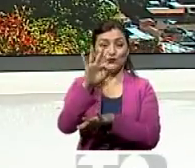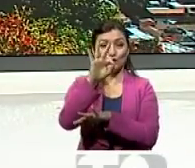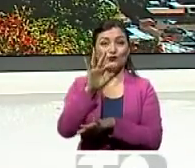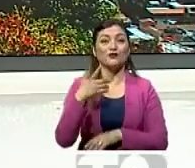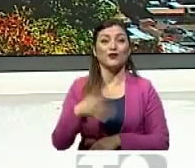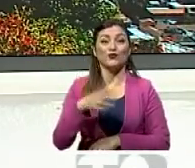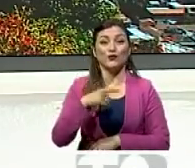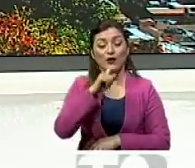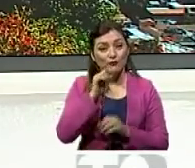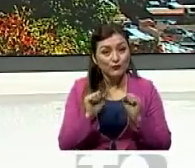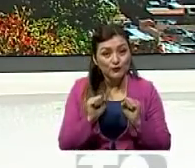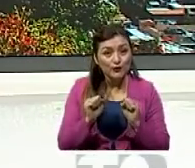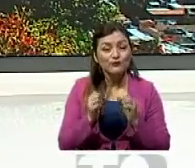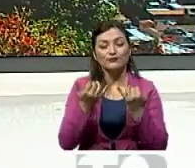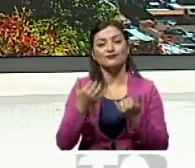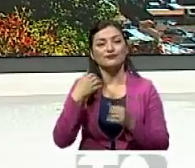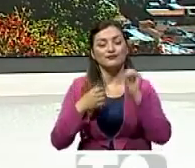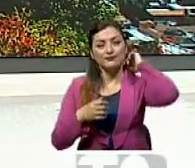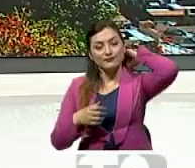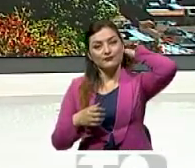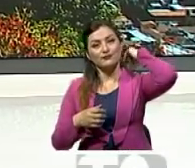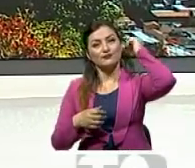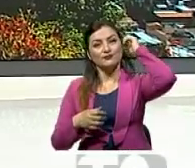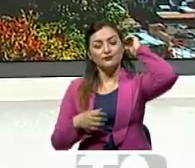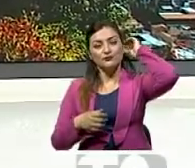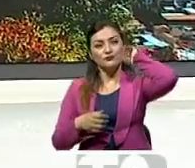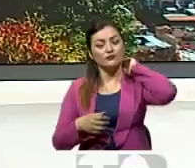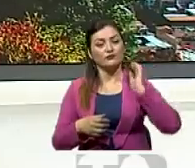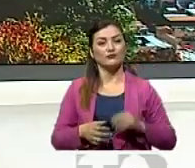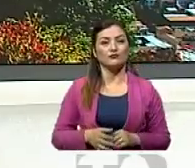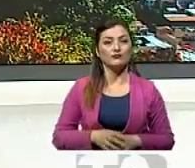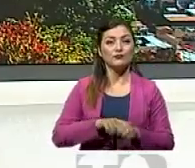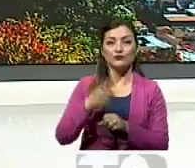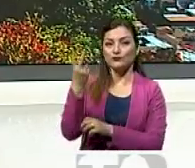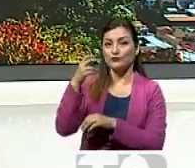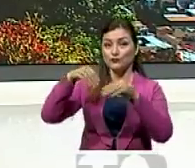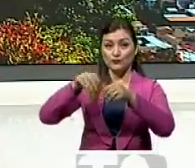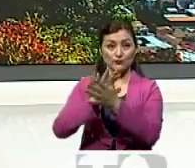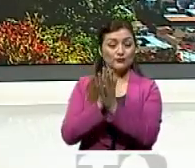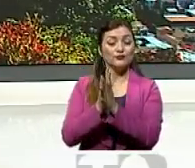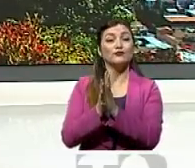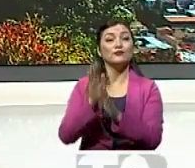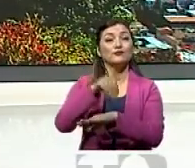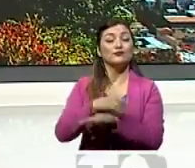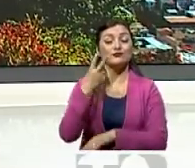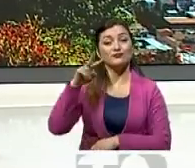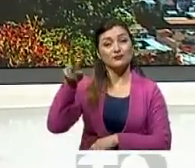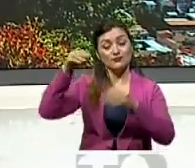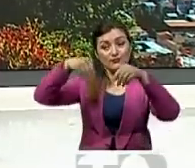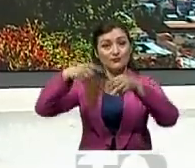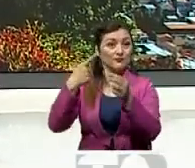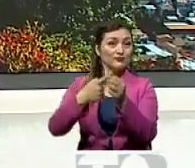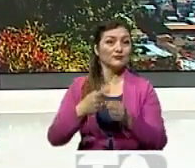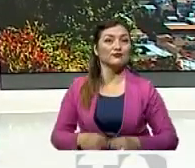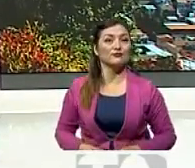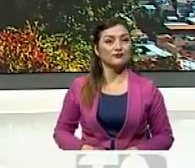bastante frío a esta hora de la mañana. A partir de mediodía no va a llover, pero en horas de la tarde, ya vemos en la gráfica, lloverá en la capital,